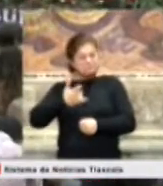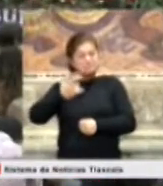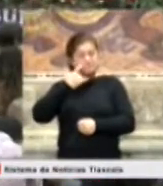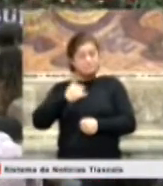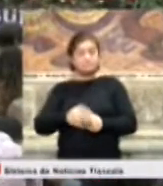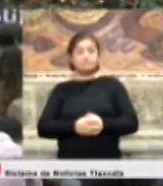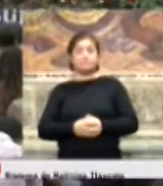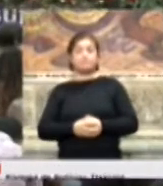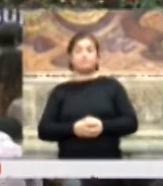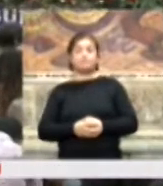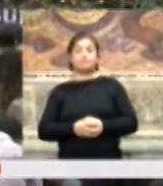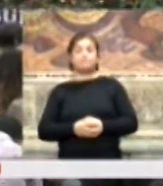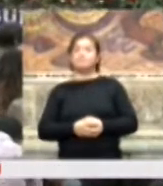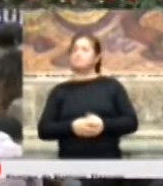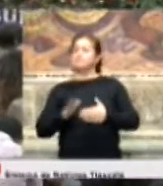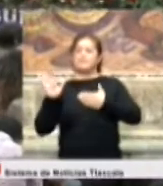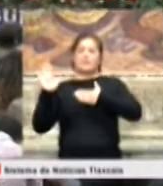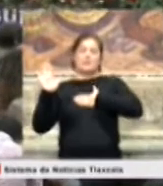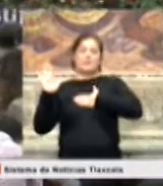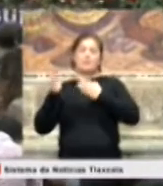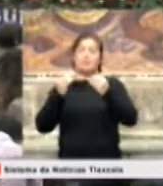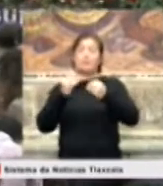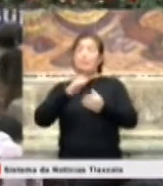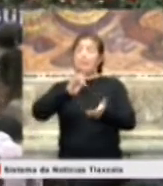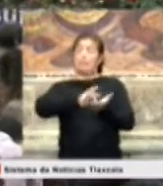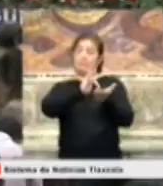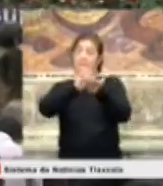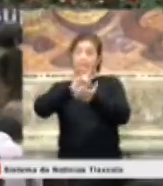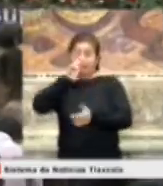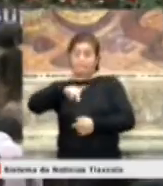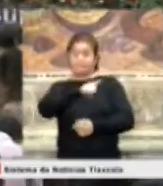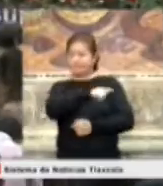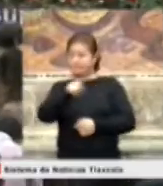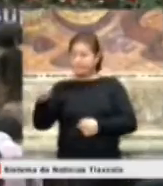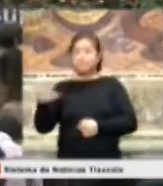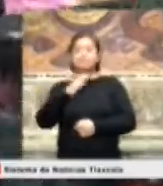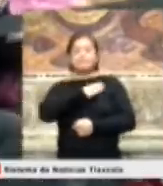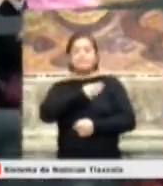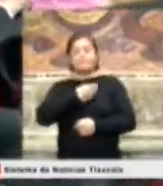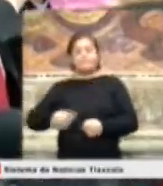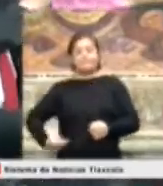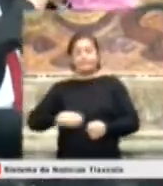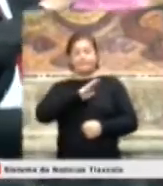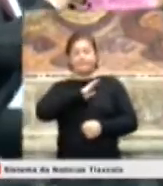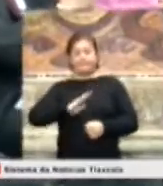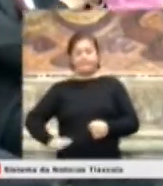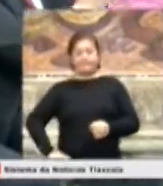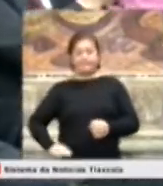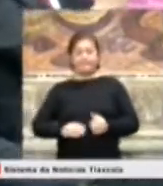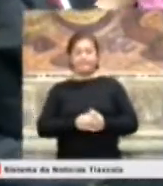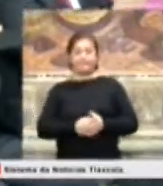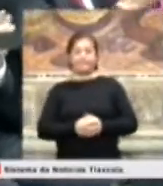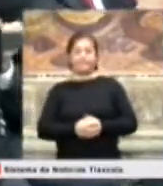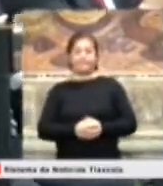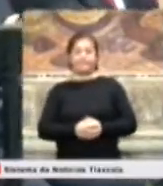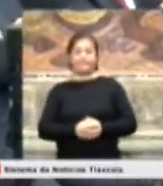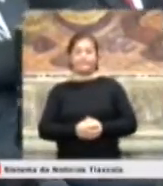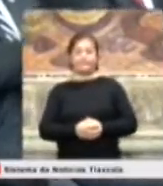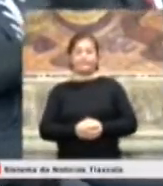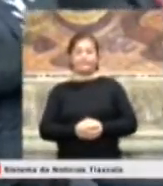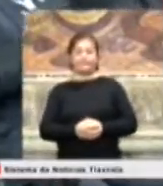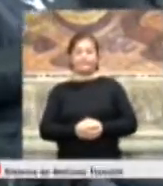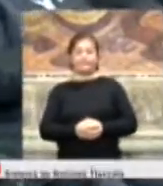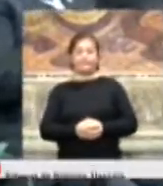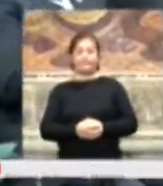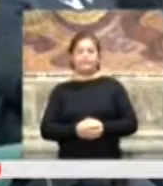13.228 toneladas de fertilizantes a los campesinos, con un monto de 114 millones de pesos. Agregó que gracias a